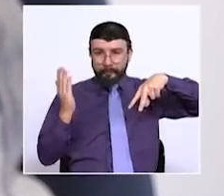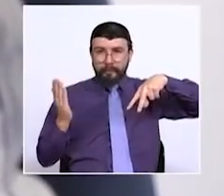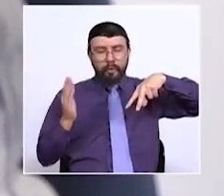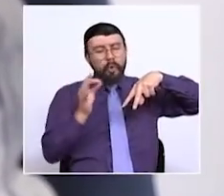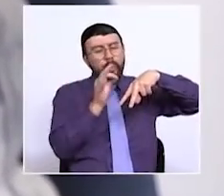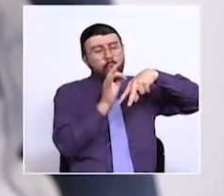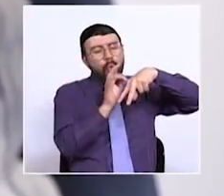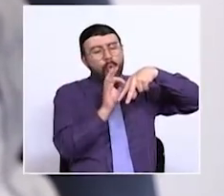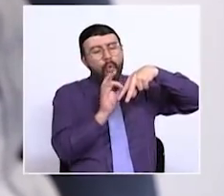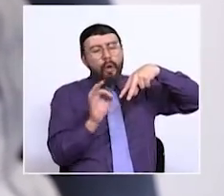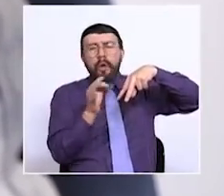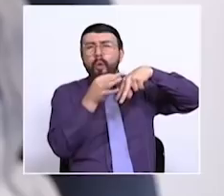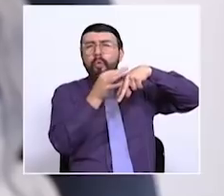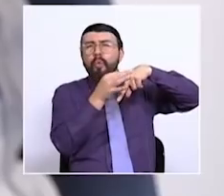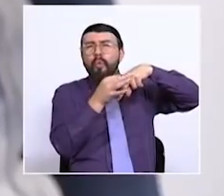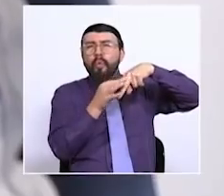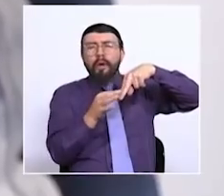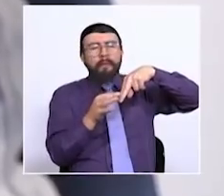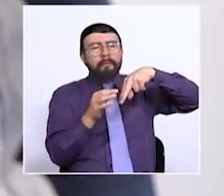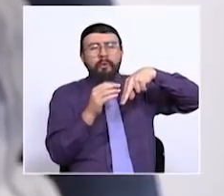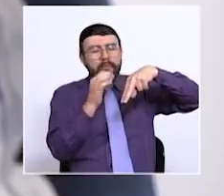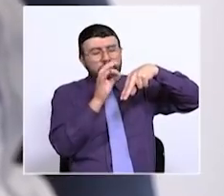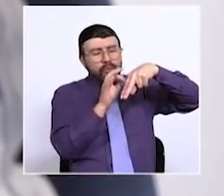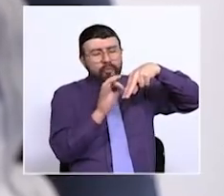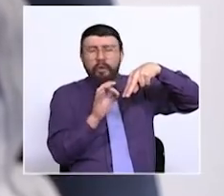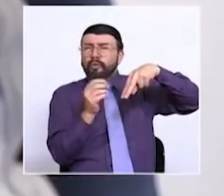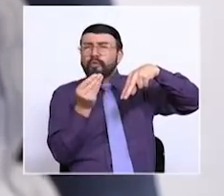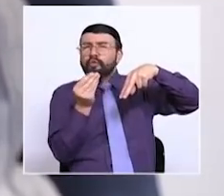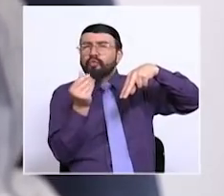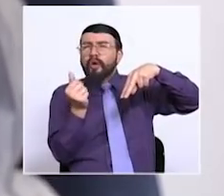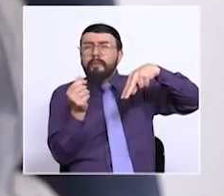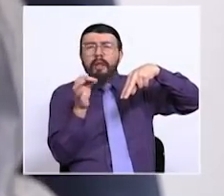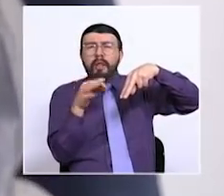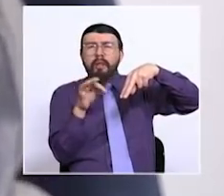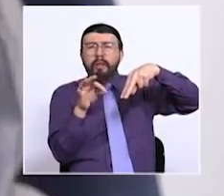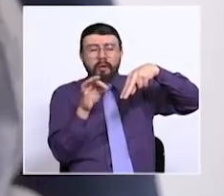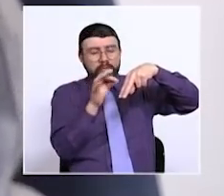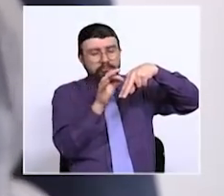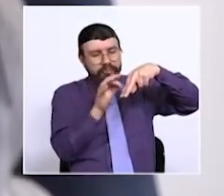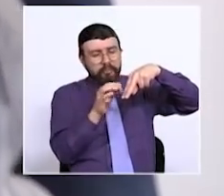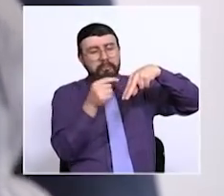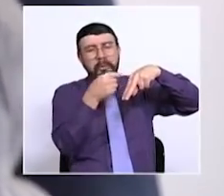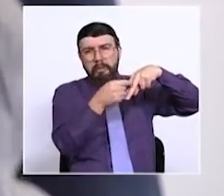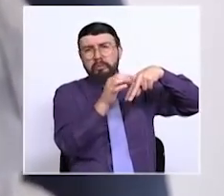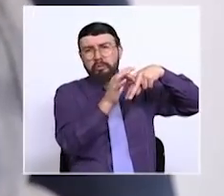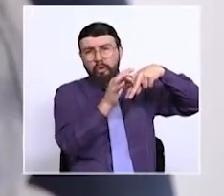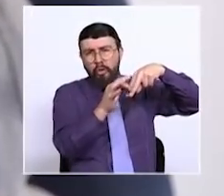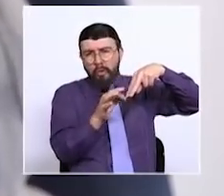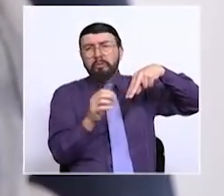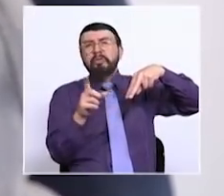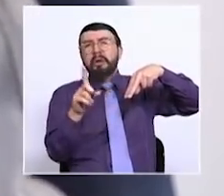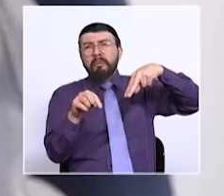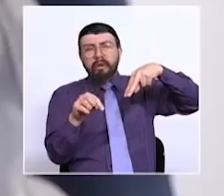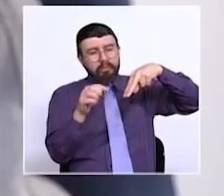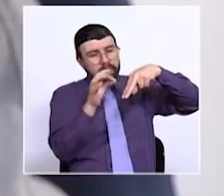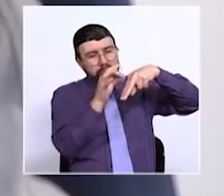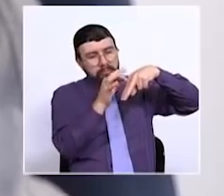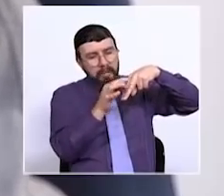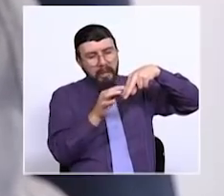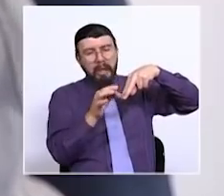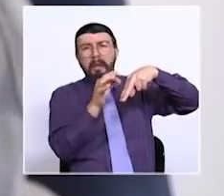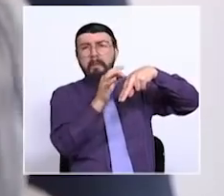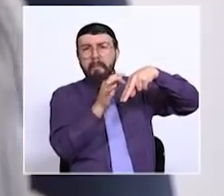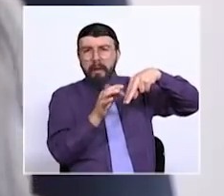laminita. Todo esto es una laminita. Al otro lado también es una laminita. Y esa laminita tiene que